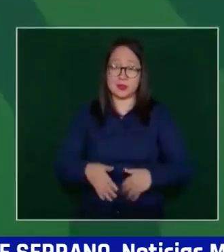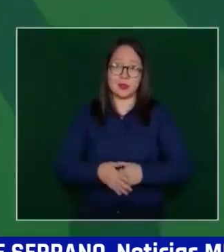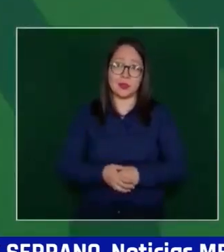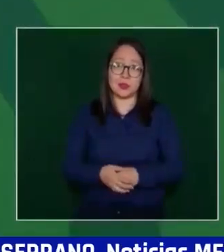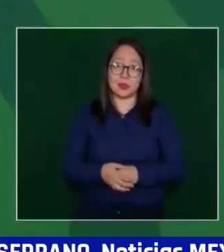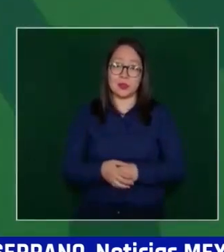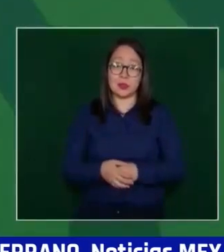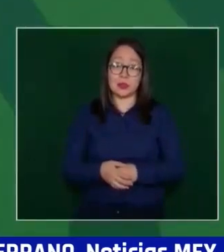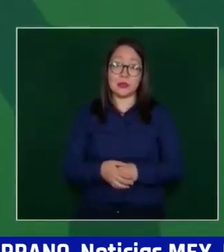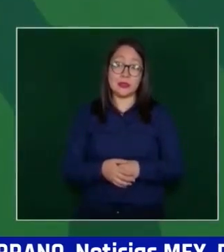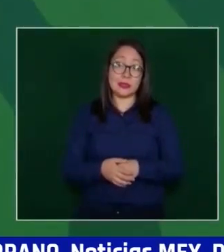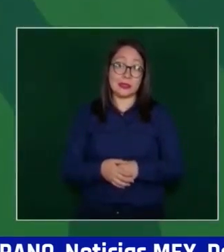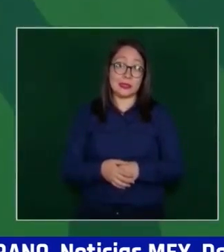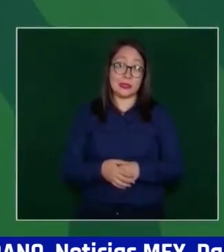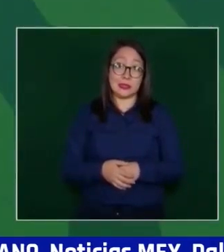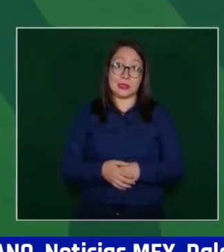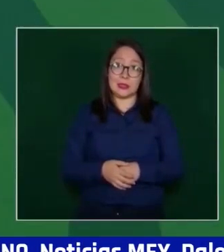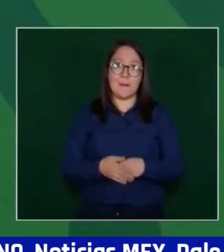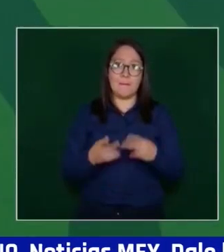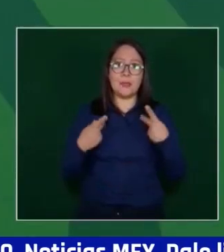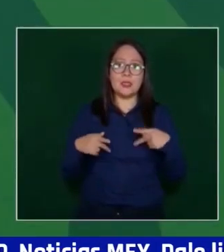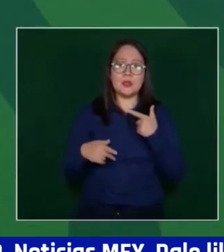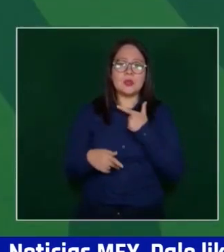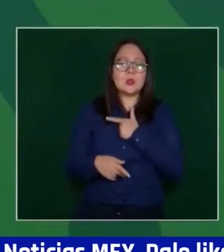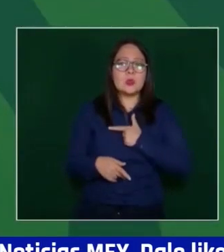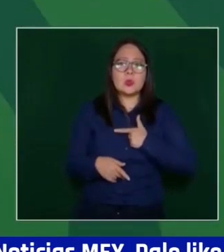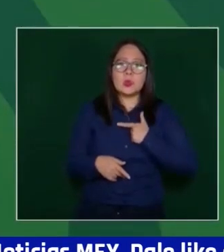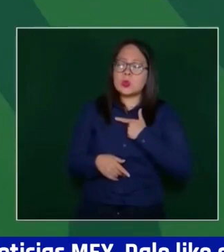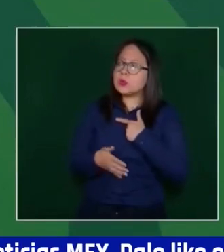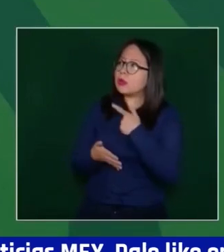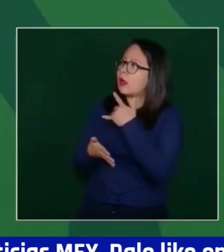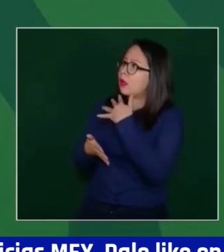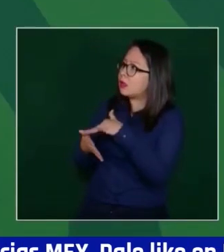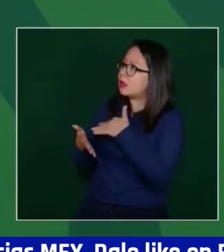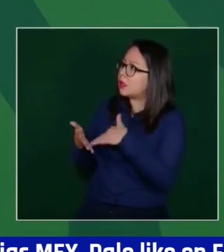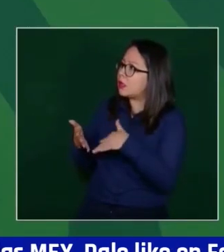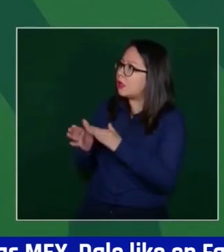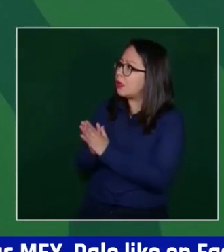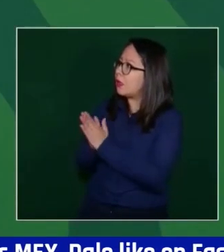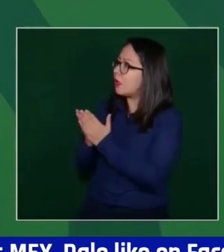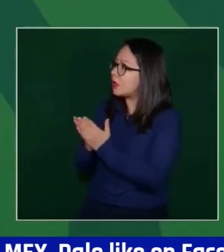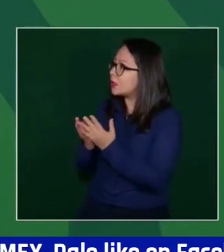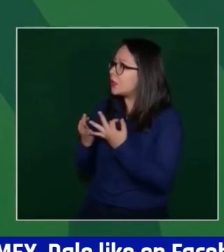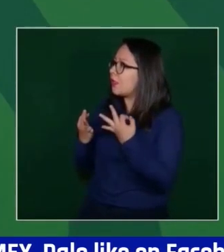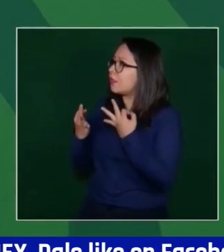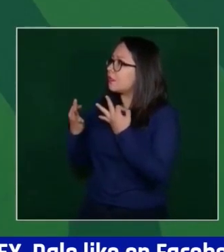y tiene muchísimos lectores, muchos lectores.